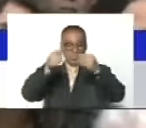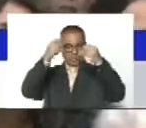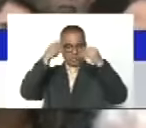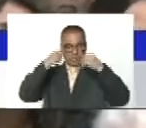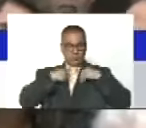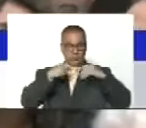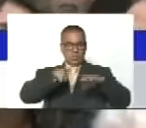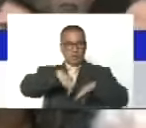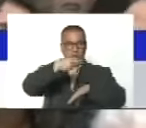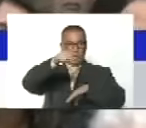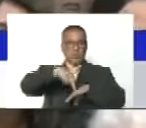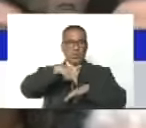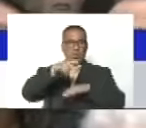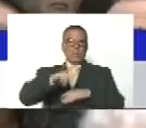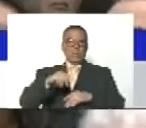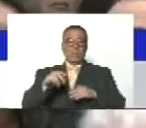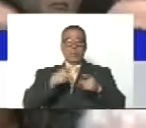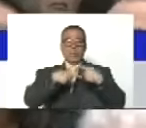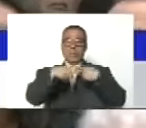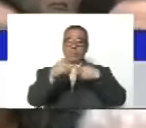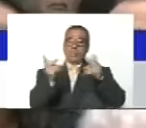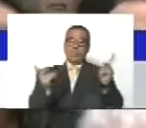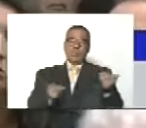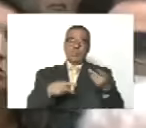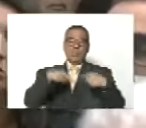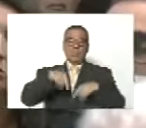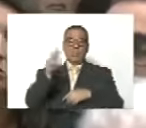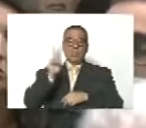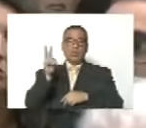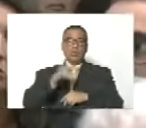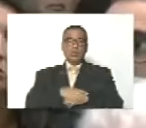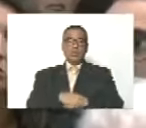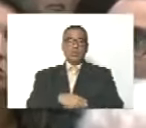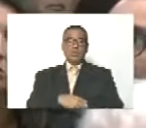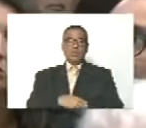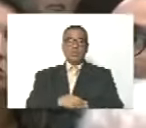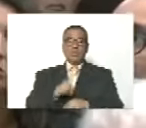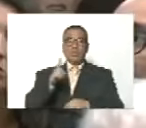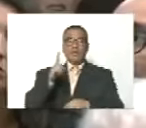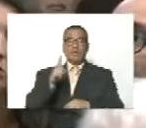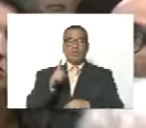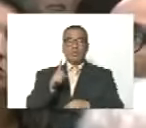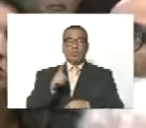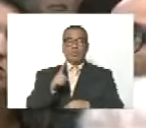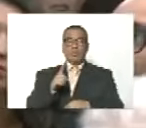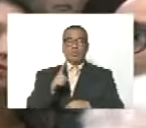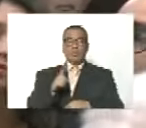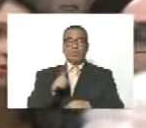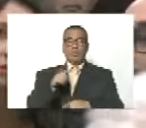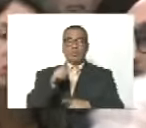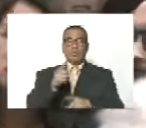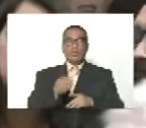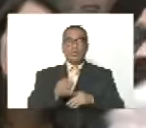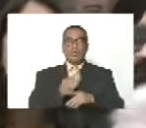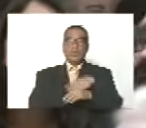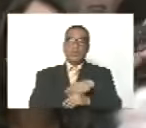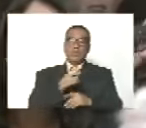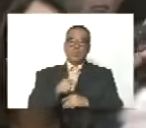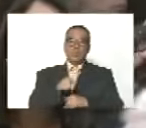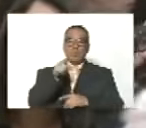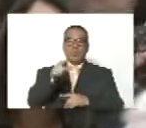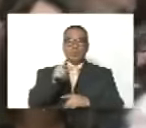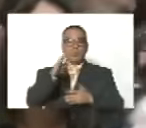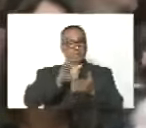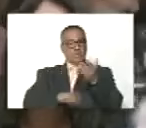el Premio Nacional de Teatro de Venezuela. Y en el eso fue unos meses antes de